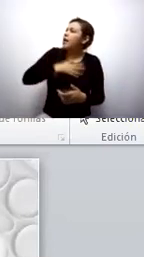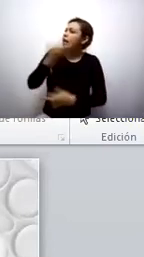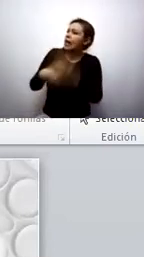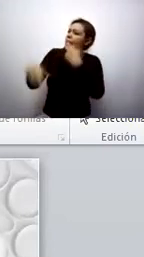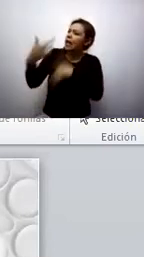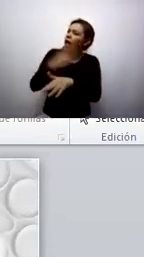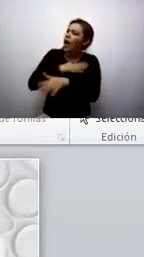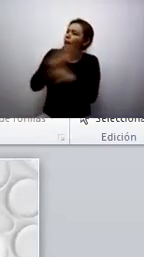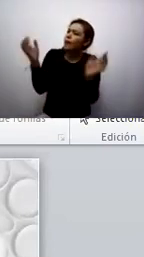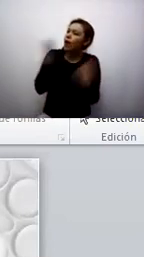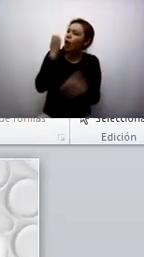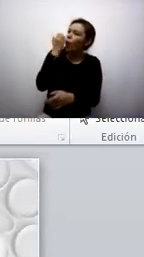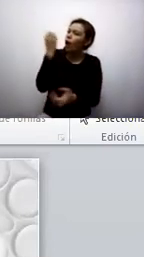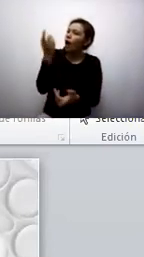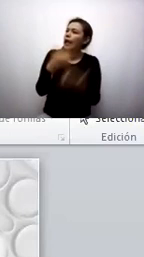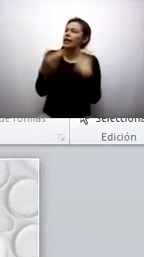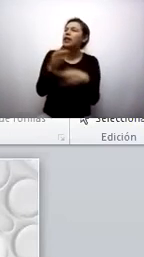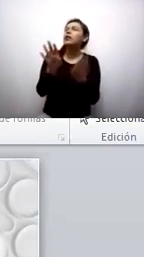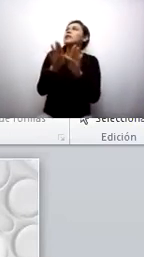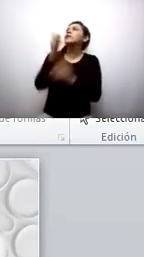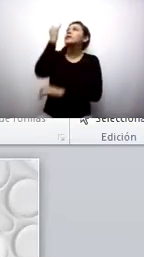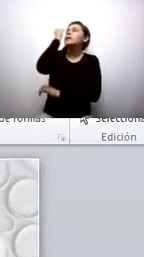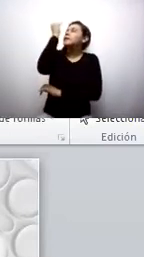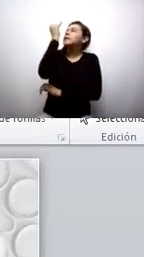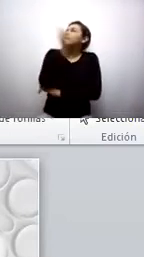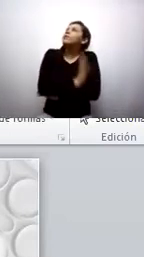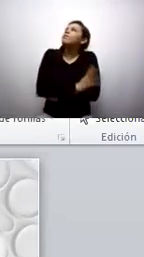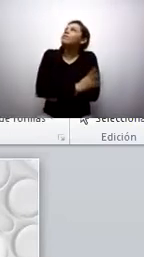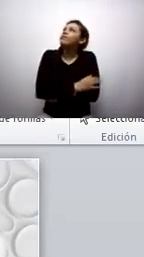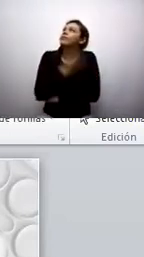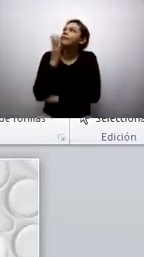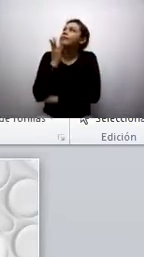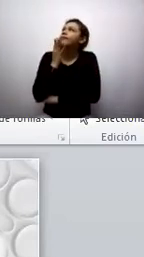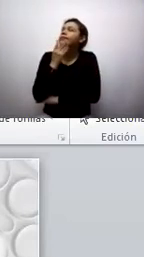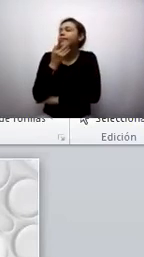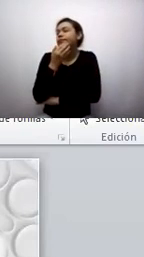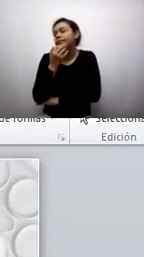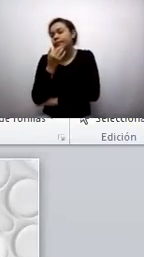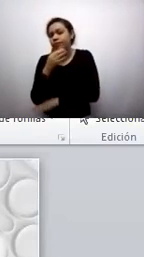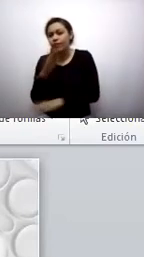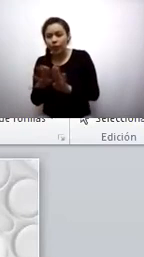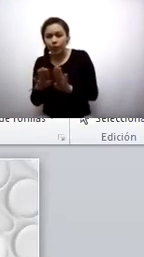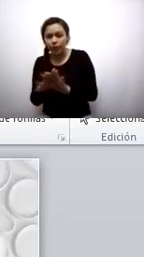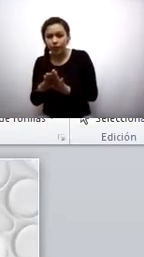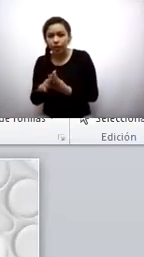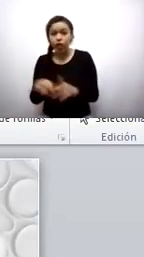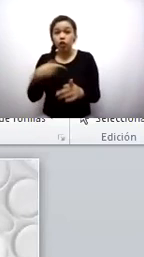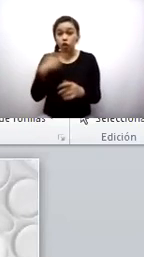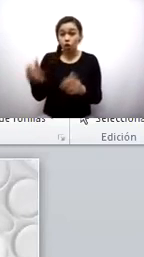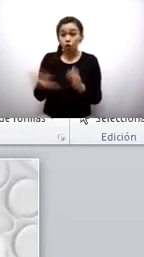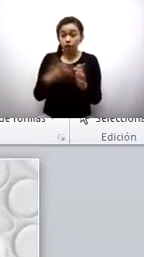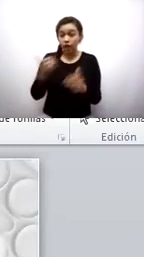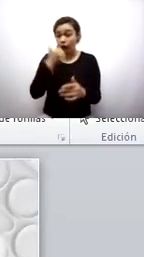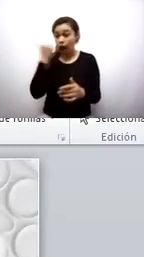centro escolar? ¿Cómo me imagino que voy a retomar ese contacto con mis alumnos? ¿Cómo